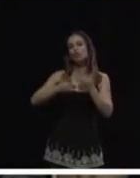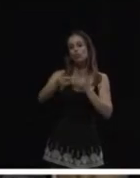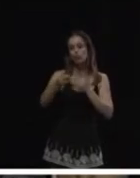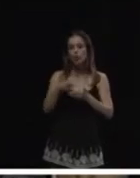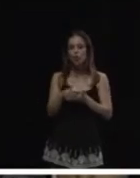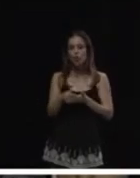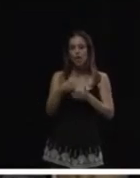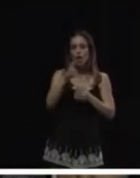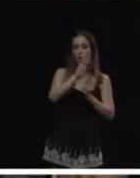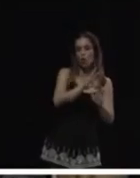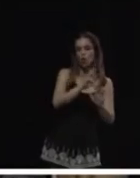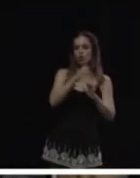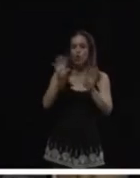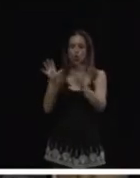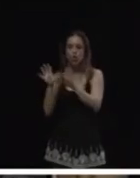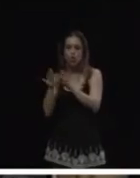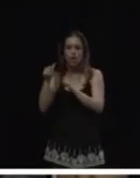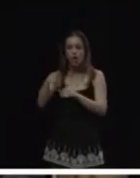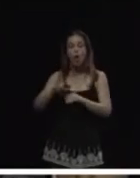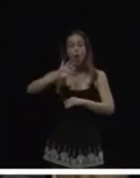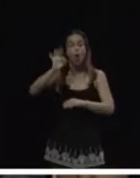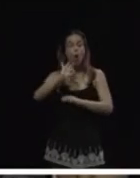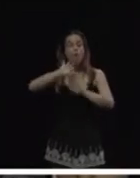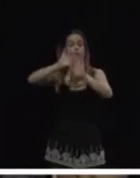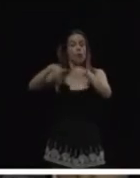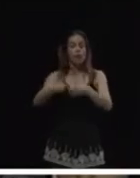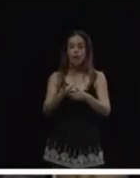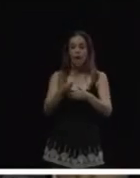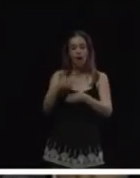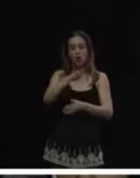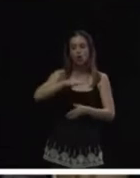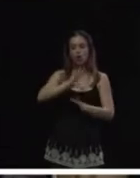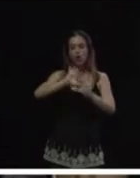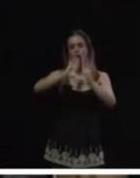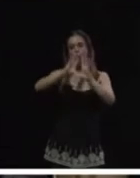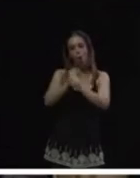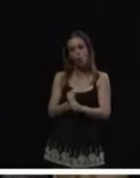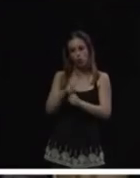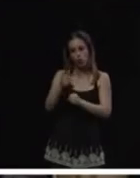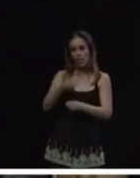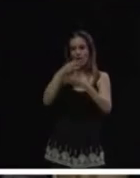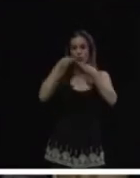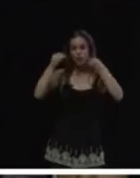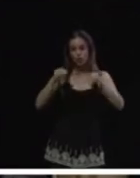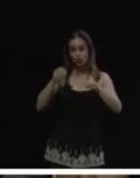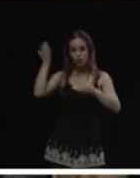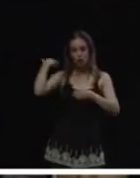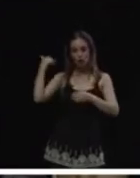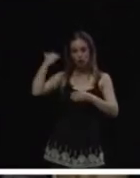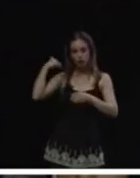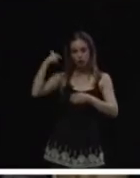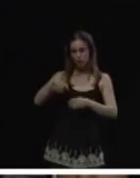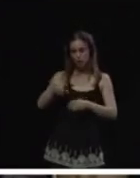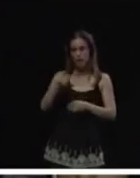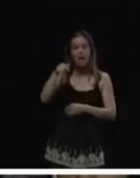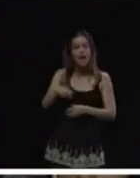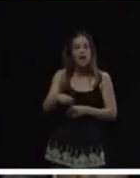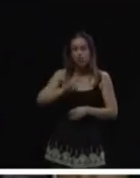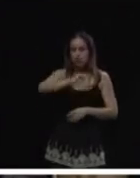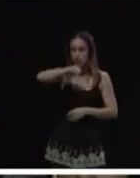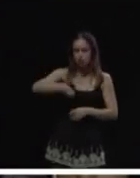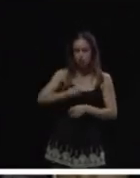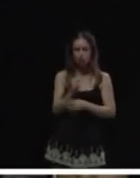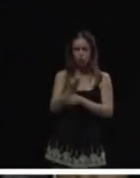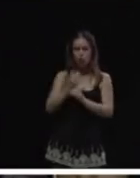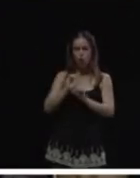bien volver a una zona muy oscura de nuestra historia. Y nosotras eso no lo vamos a consentir. Vamos a derrotar a la extrema